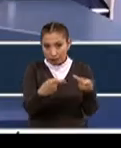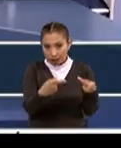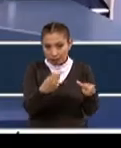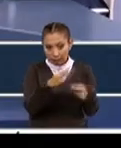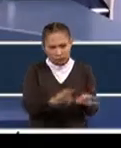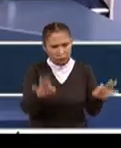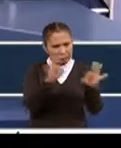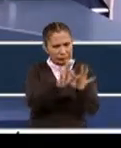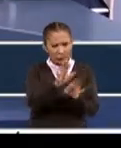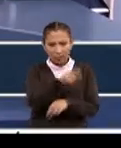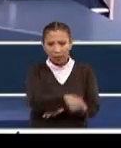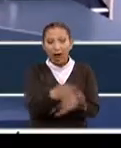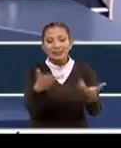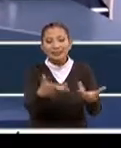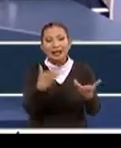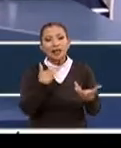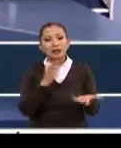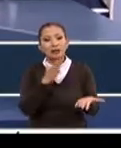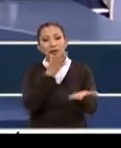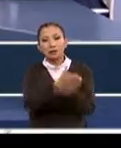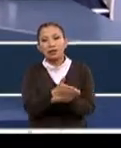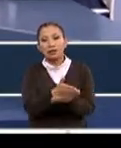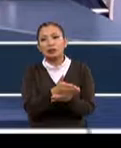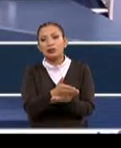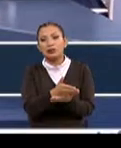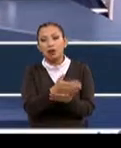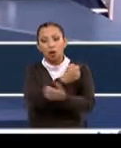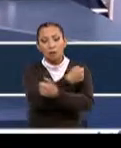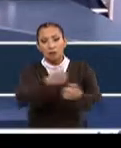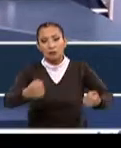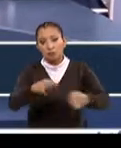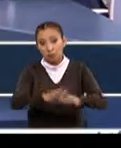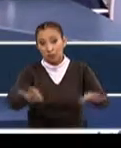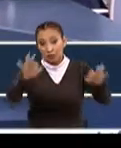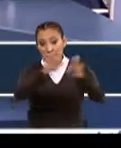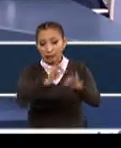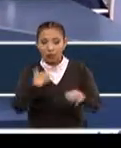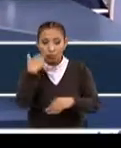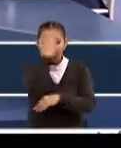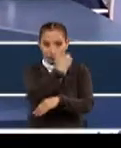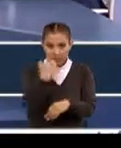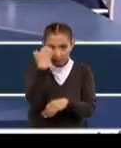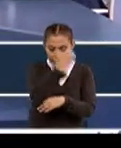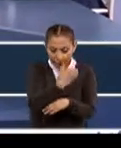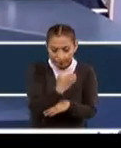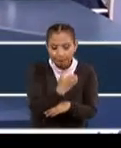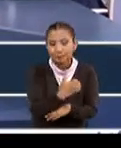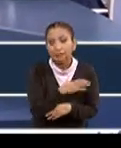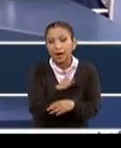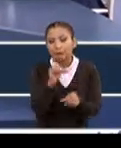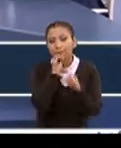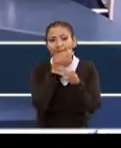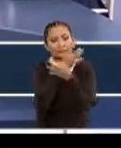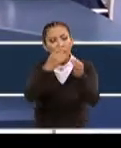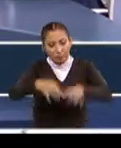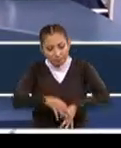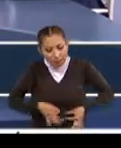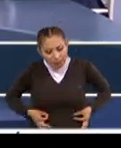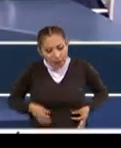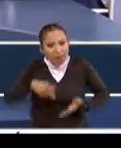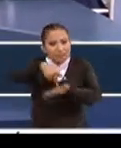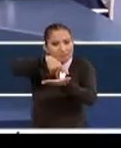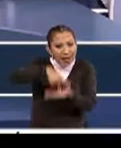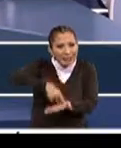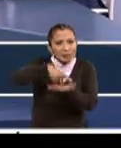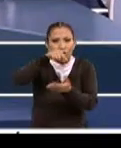Debemos de realizar nuestro screening en cuanto, obesidad es muy importante. Hay estas campañas de mídete, pésate,